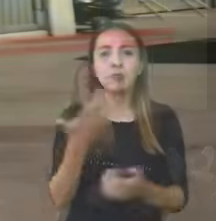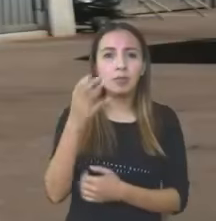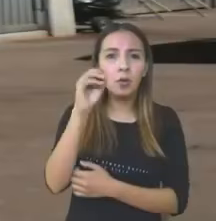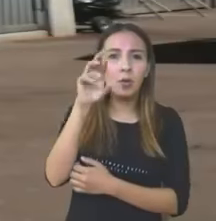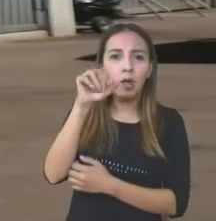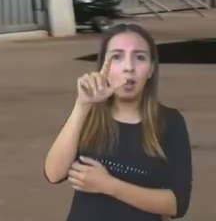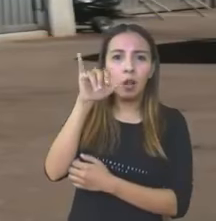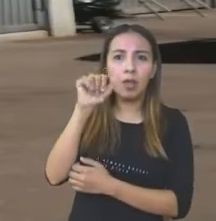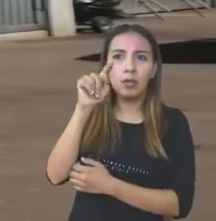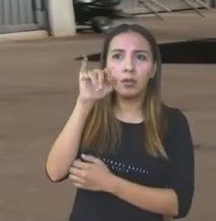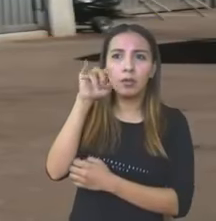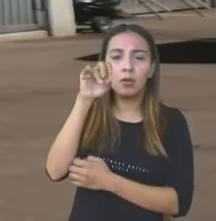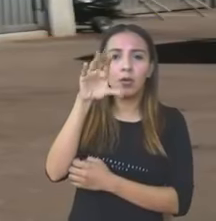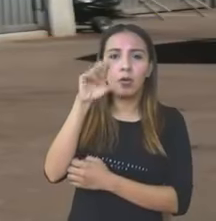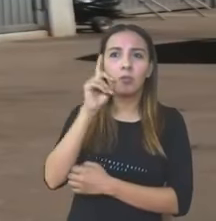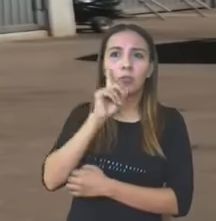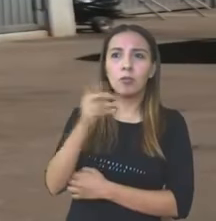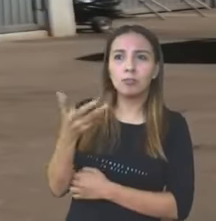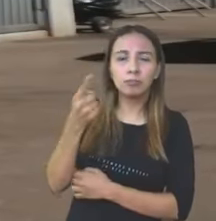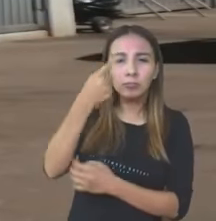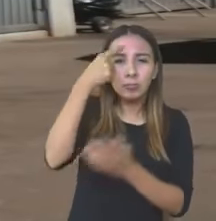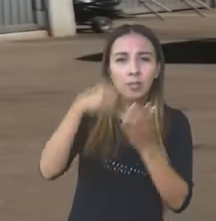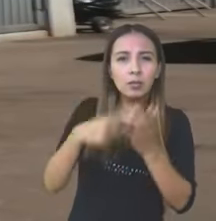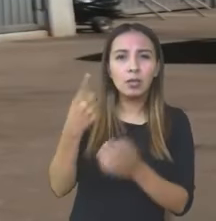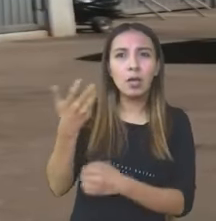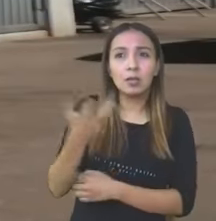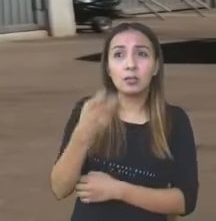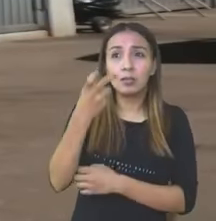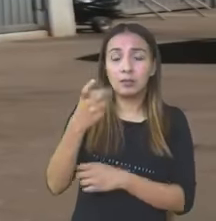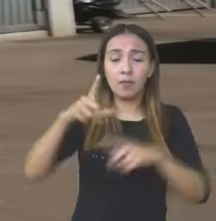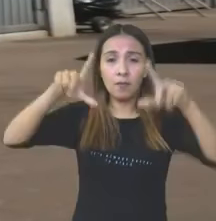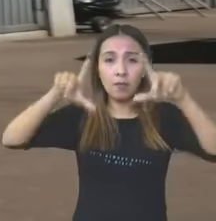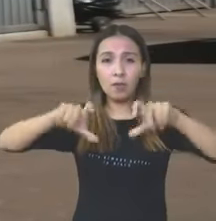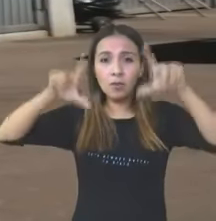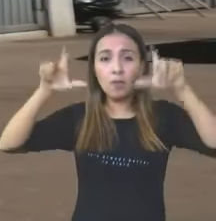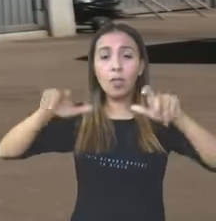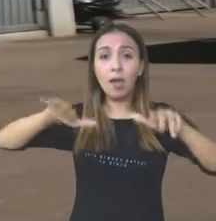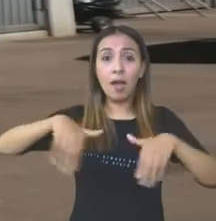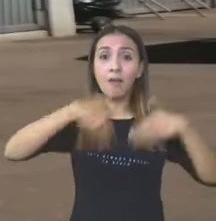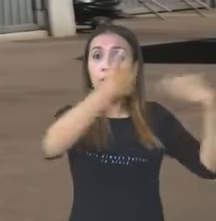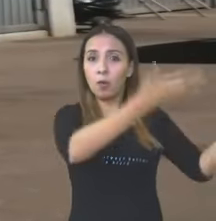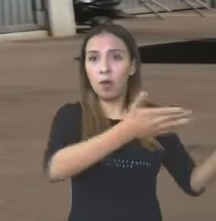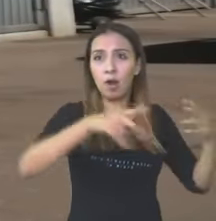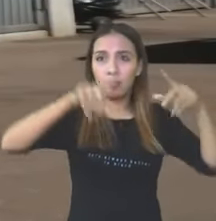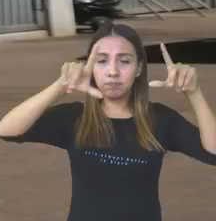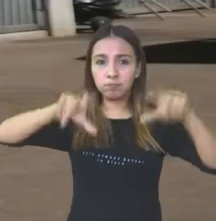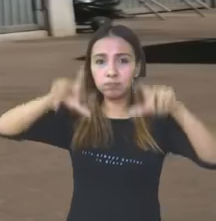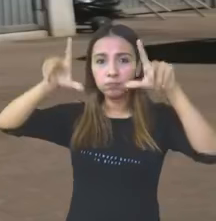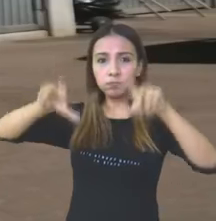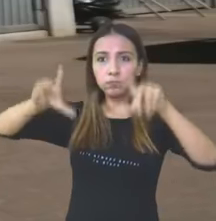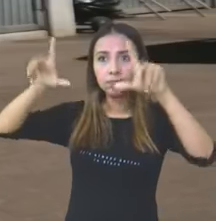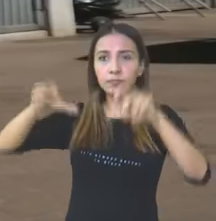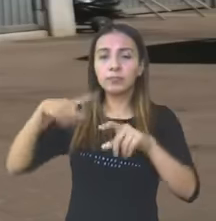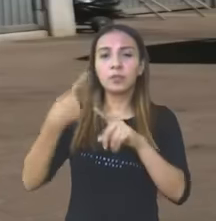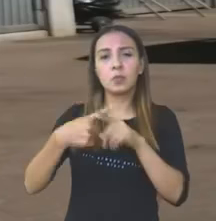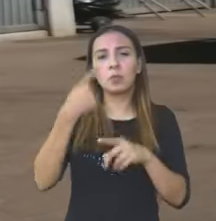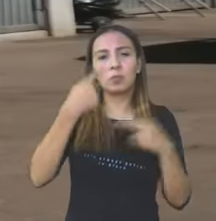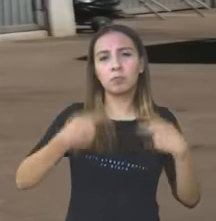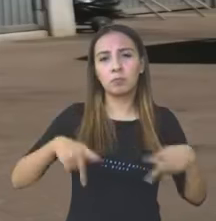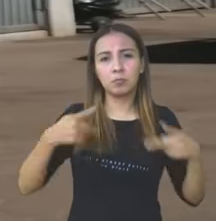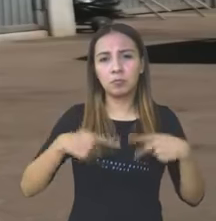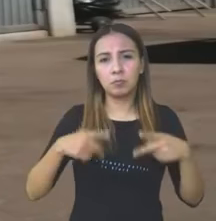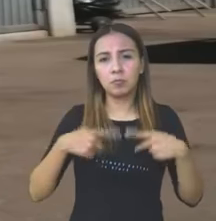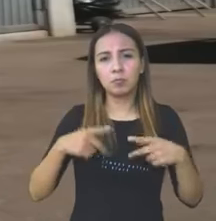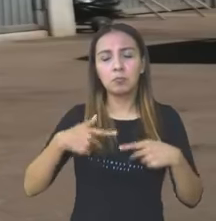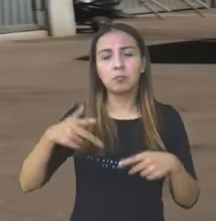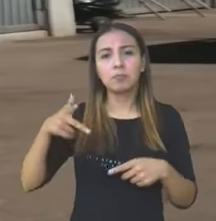Oralia Tinoco? Estas son fotos tomadas desde la parte exterior por un ciudadano que va